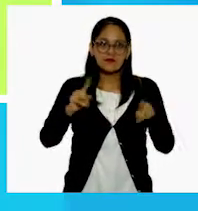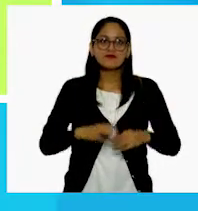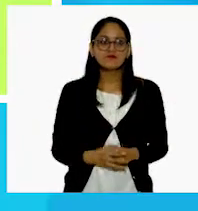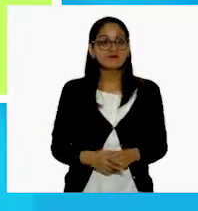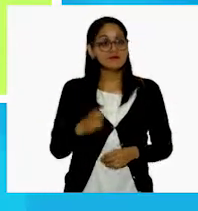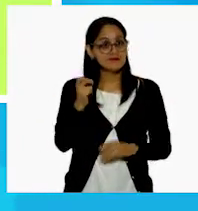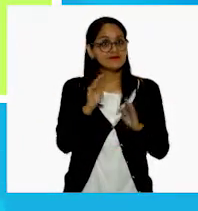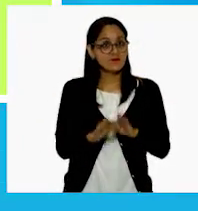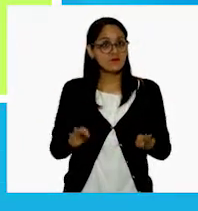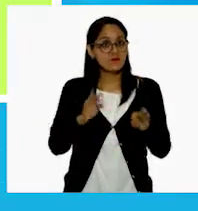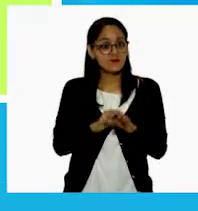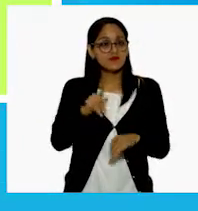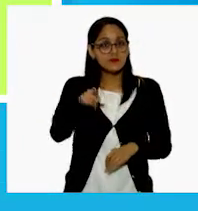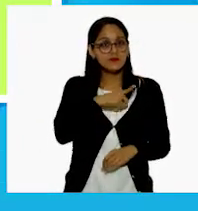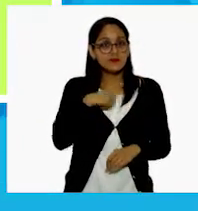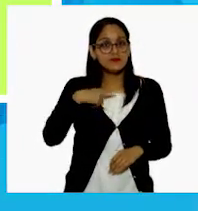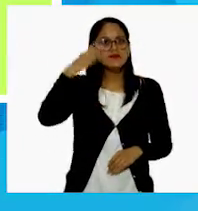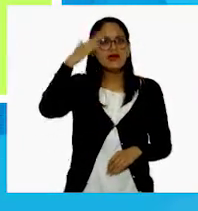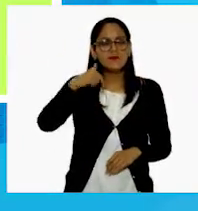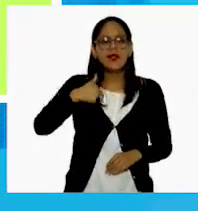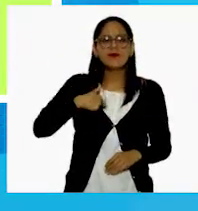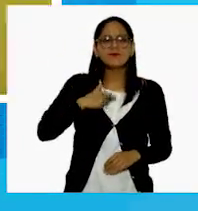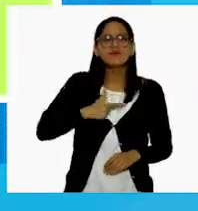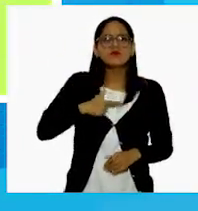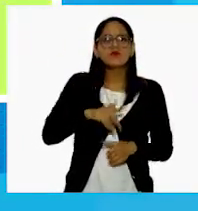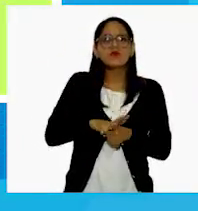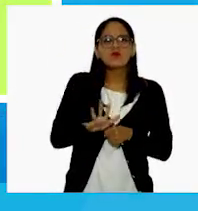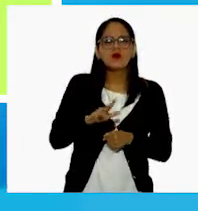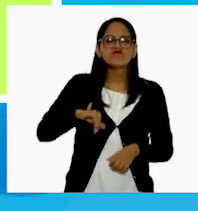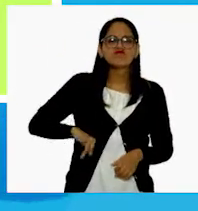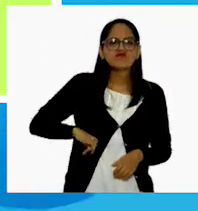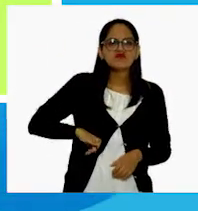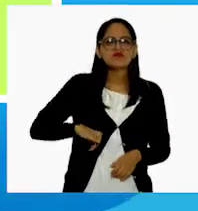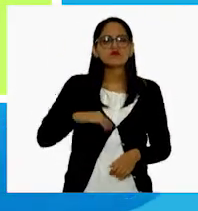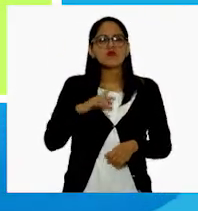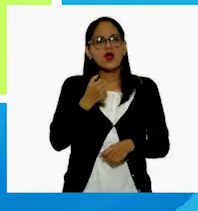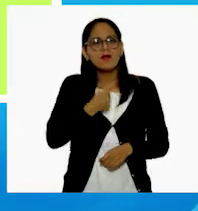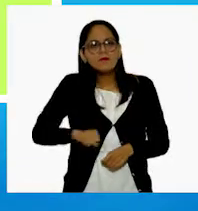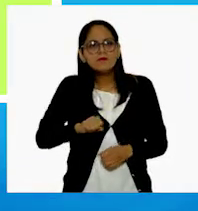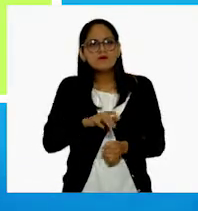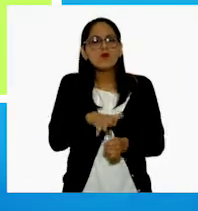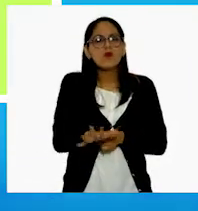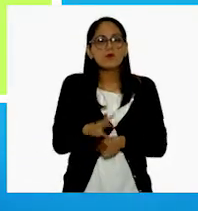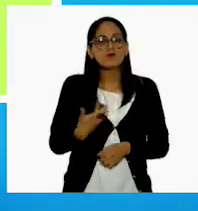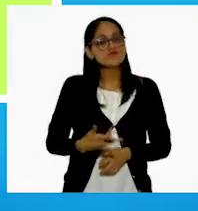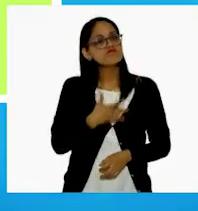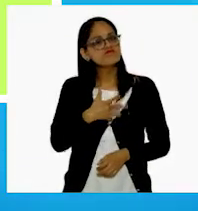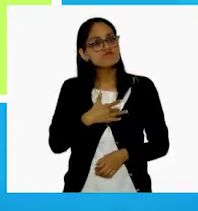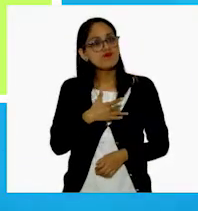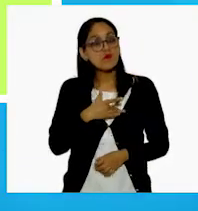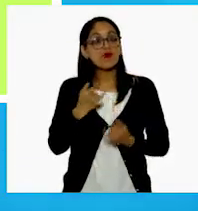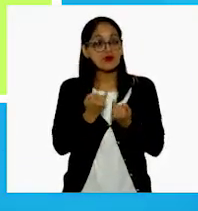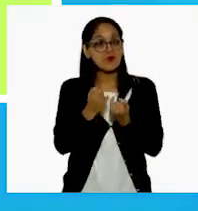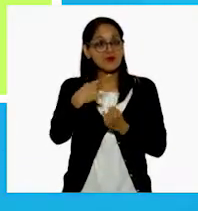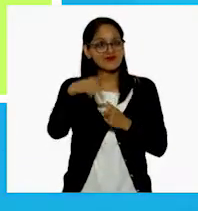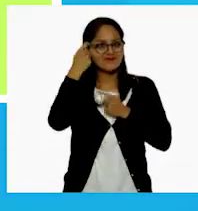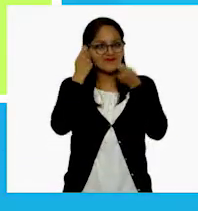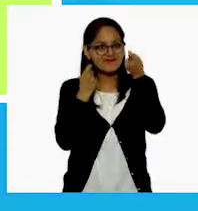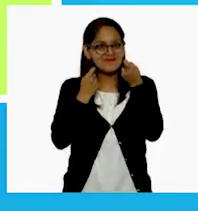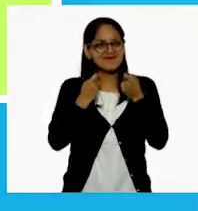es importante que sepas qué te gusta a ti, cuáles son tus intereses, habilidades, sentimientos y hasta tus gestos